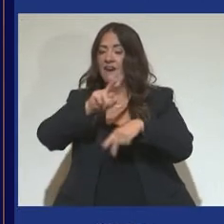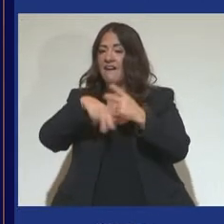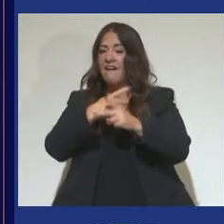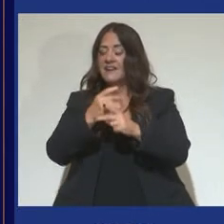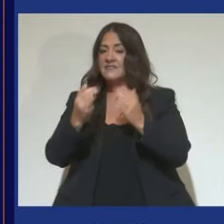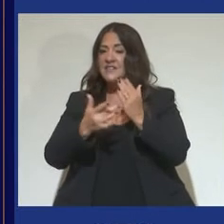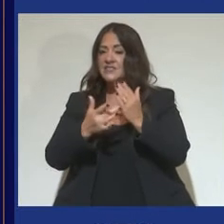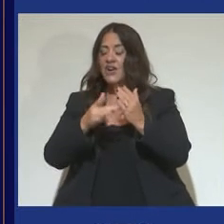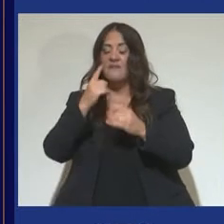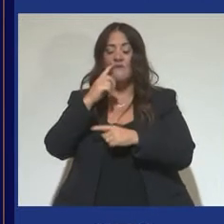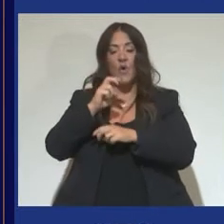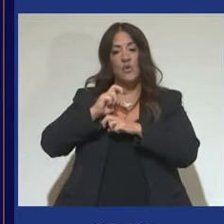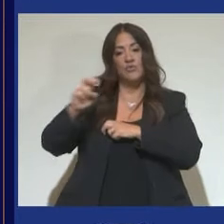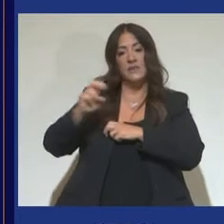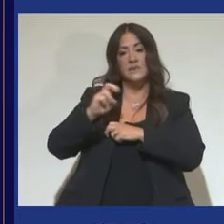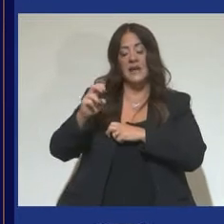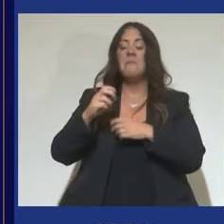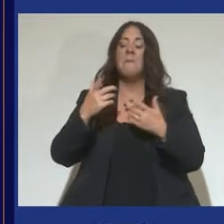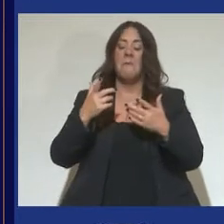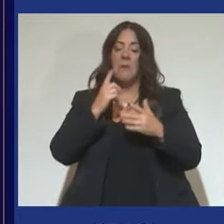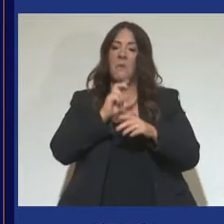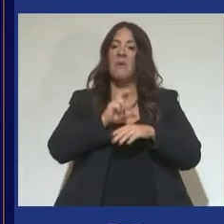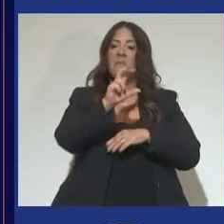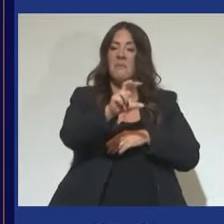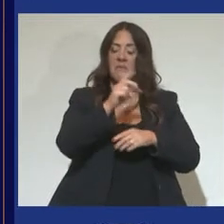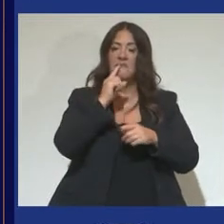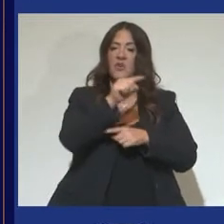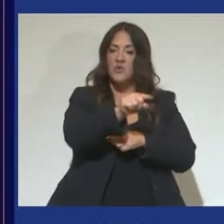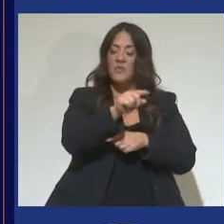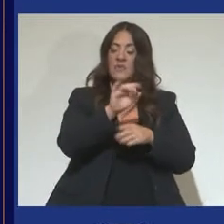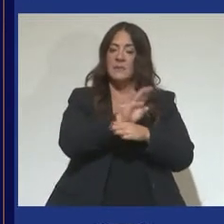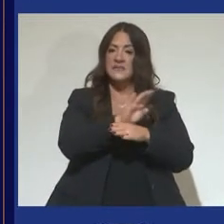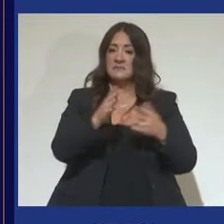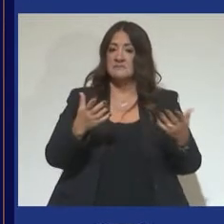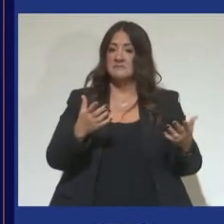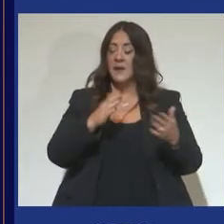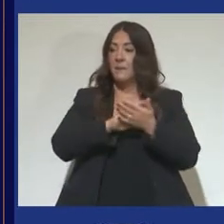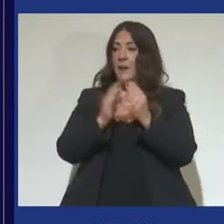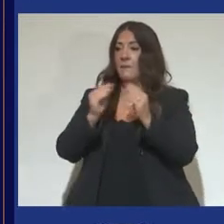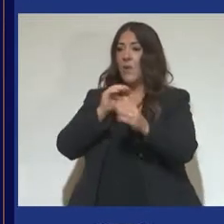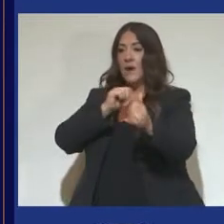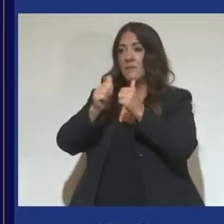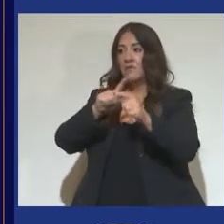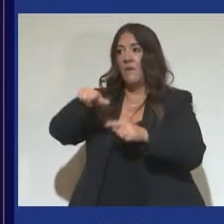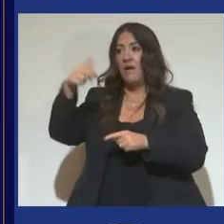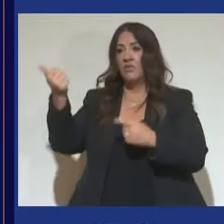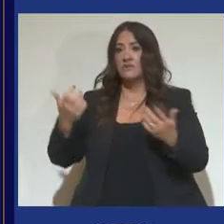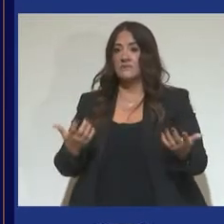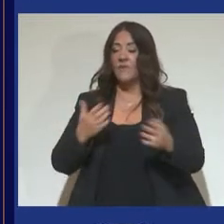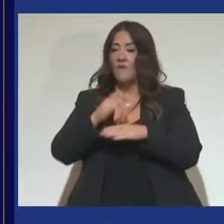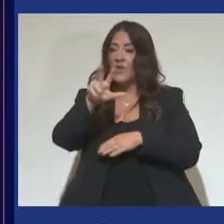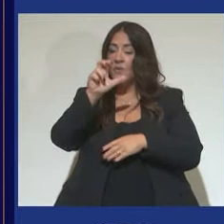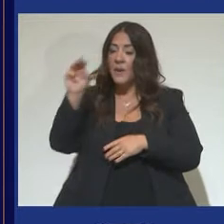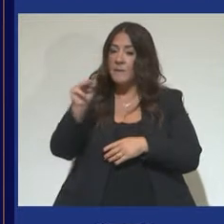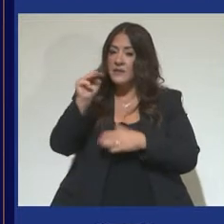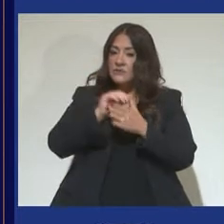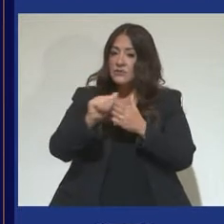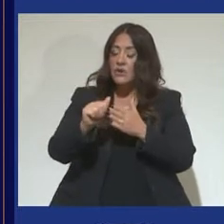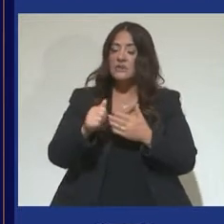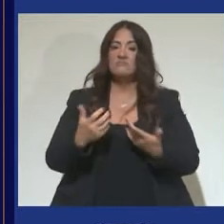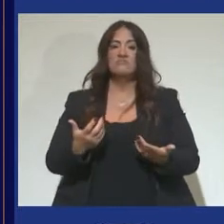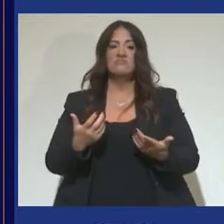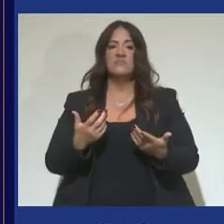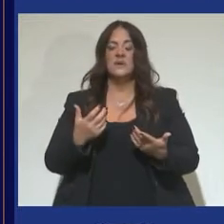energía alternativa y para poder darle ayuda al transporte eso es para darle un inicio de competitivo a este espacio 100 millones de dólares en